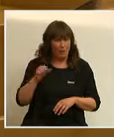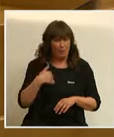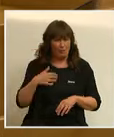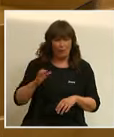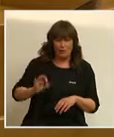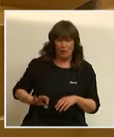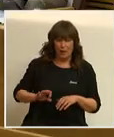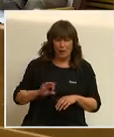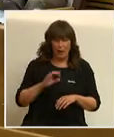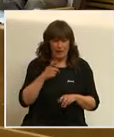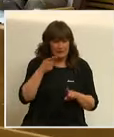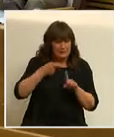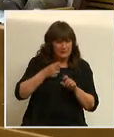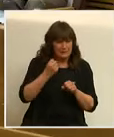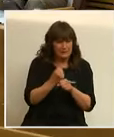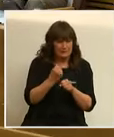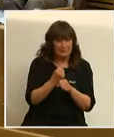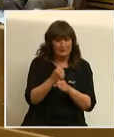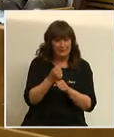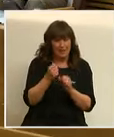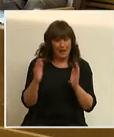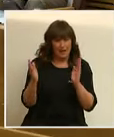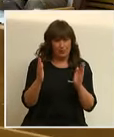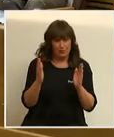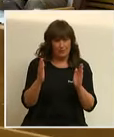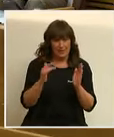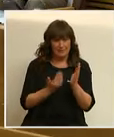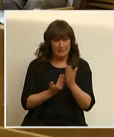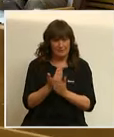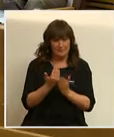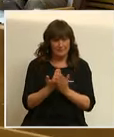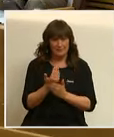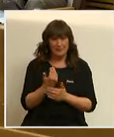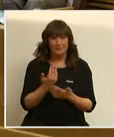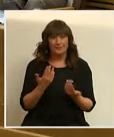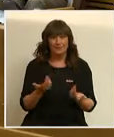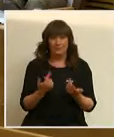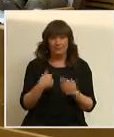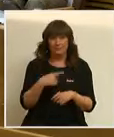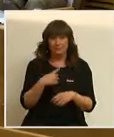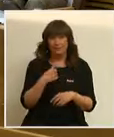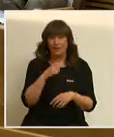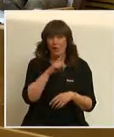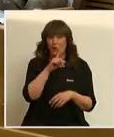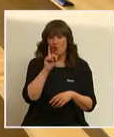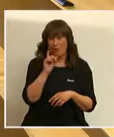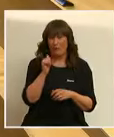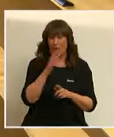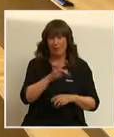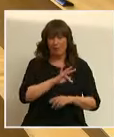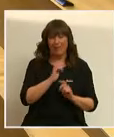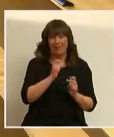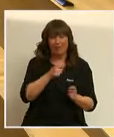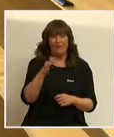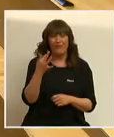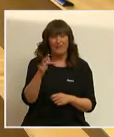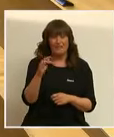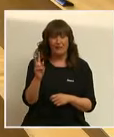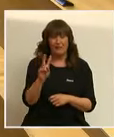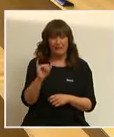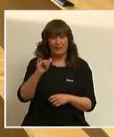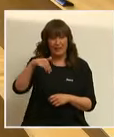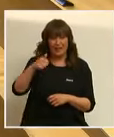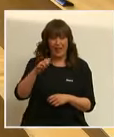esos terribles días. Quien aporta su nombre a esta alta distinción de las Cortes Valencianas, Francesc de Vinatea,